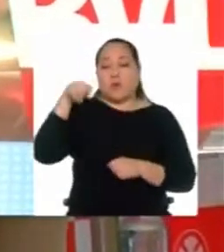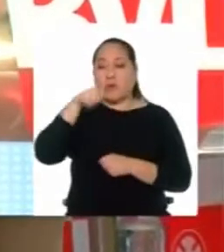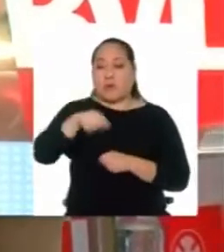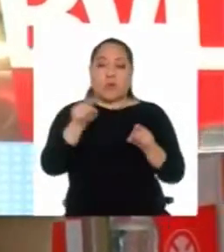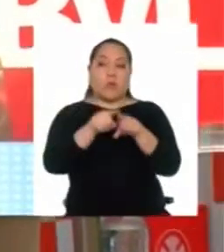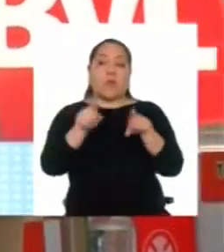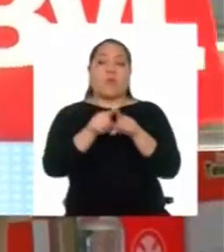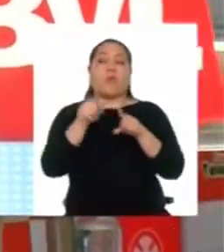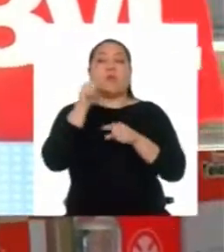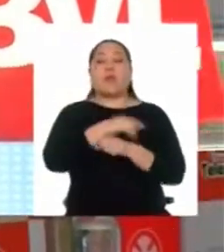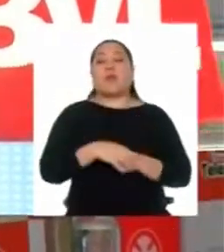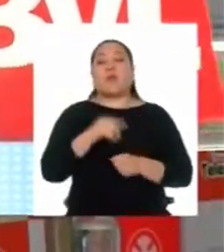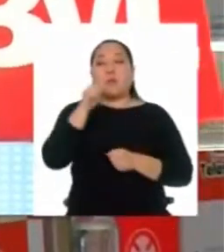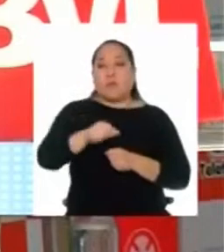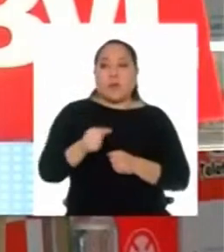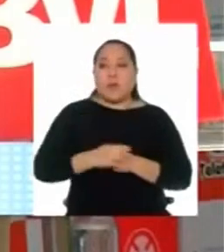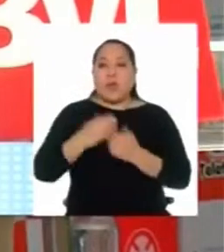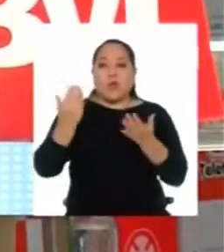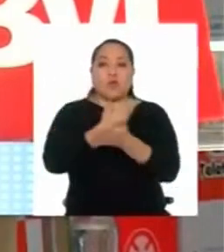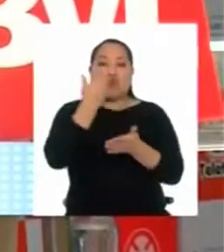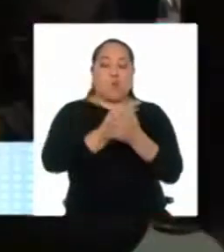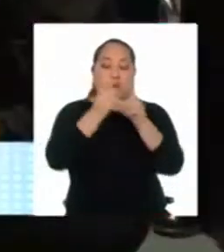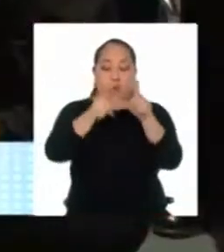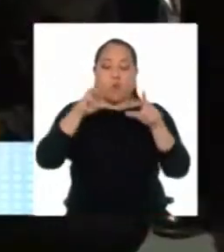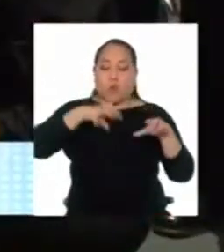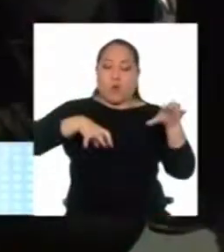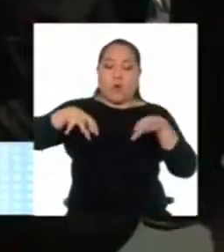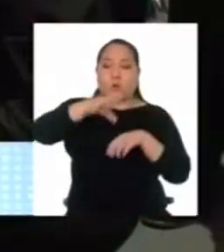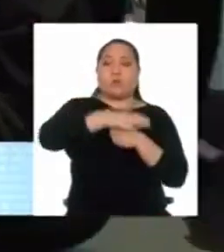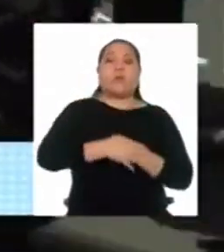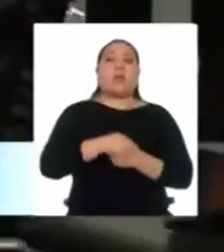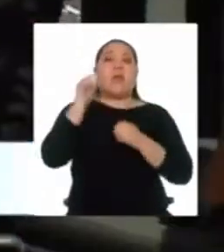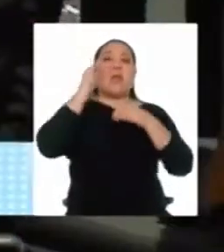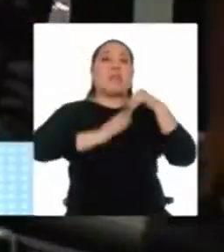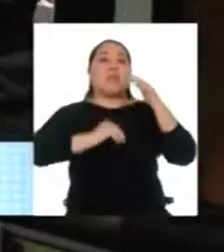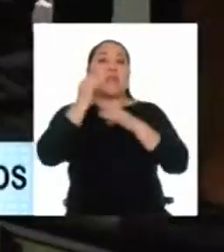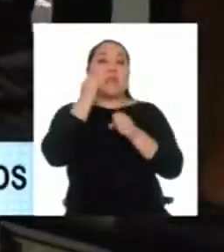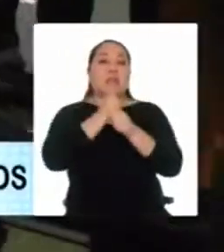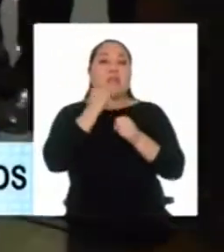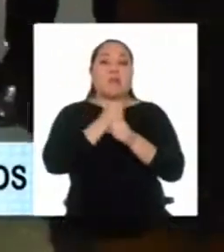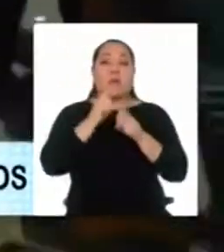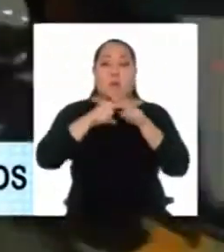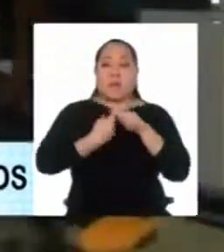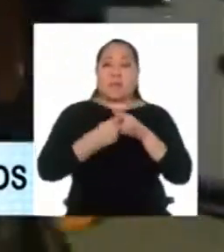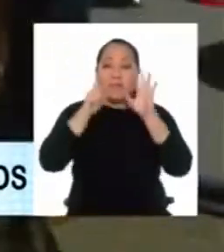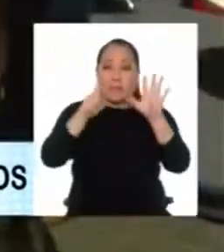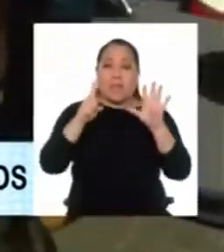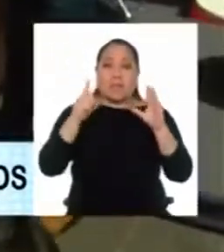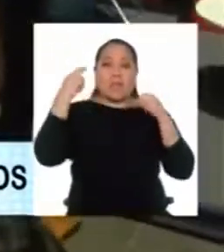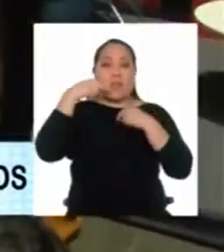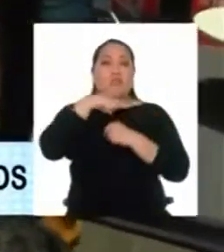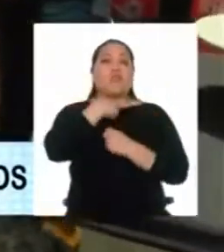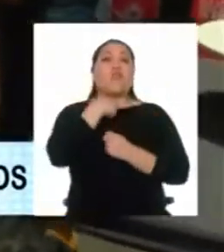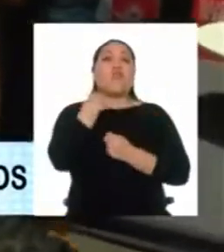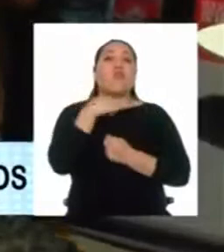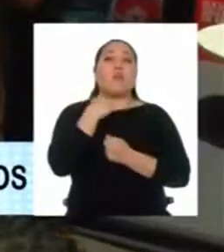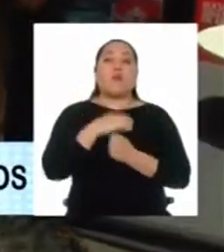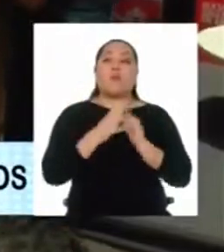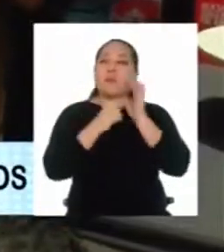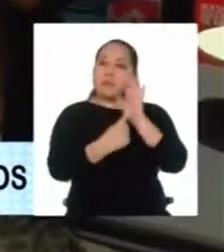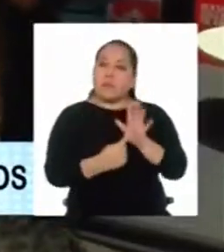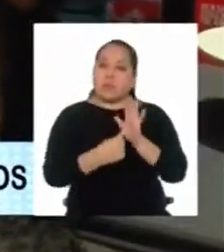el equipamiento, para las medicinas, para hacer nuevos centros. La jornada combinará este 6 de noviembre con presentaciones virtuales